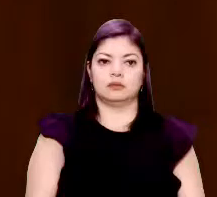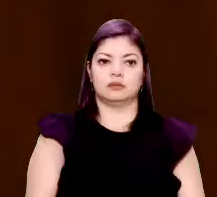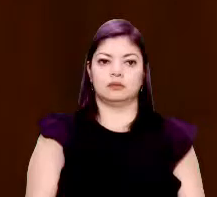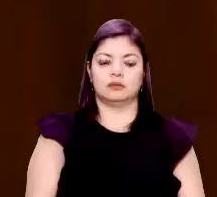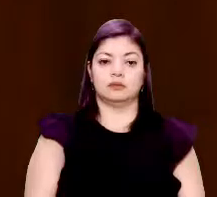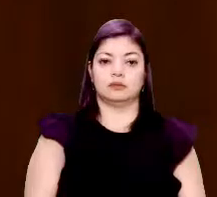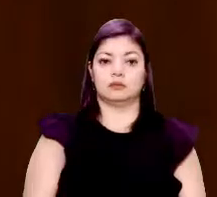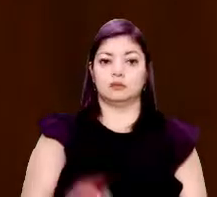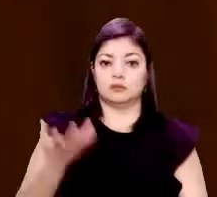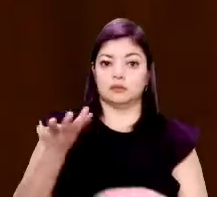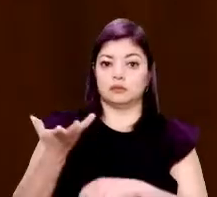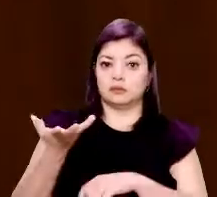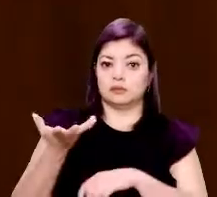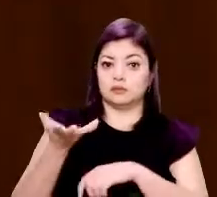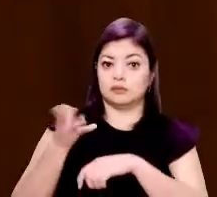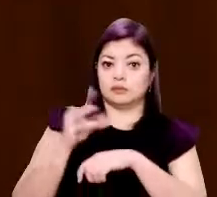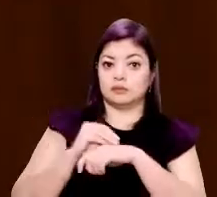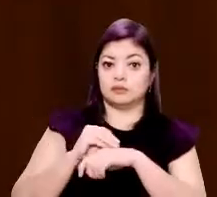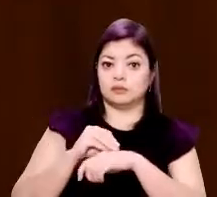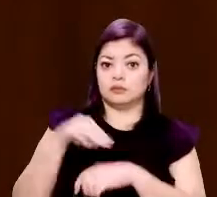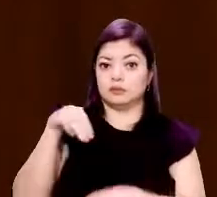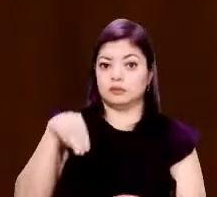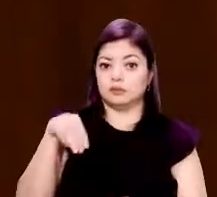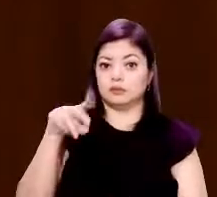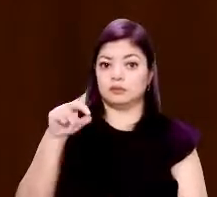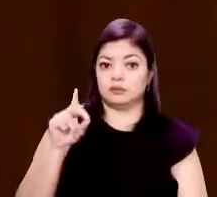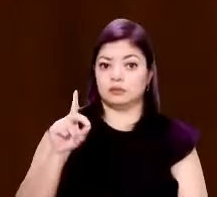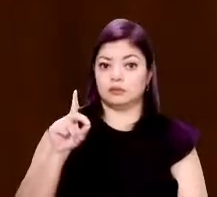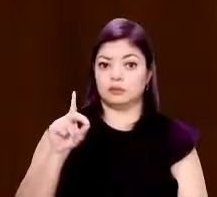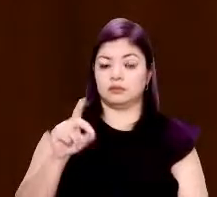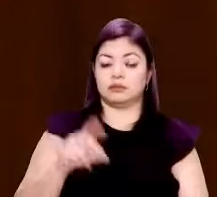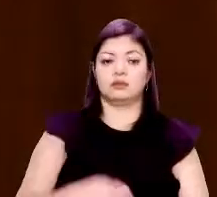Con el permiso de la mesa directiva,